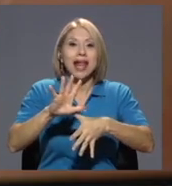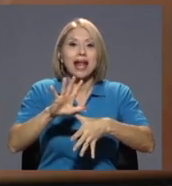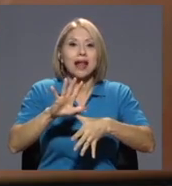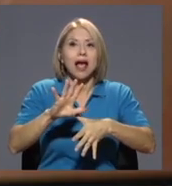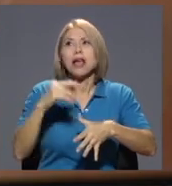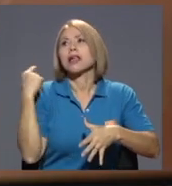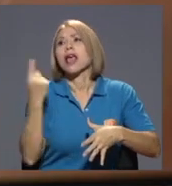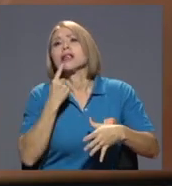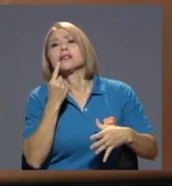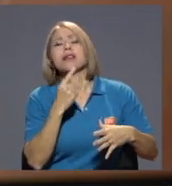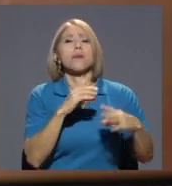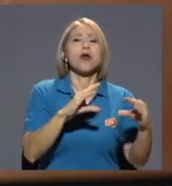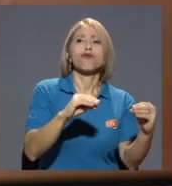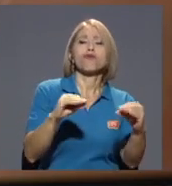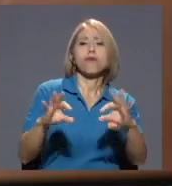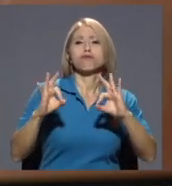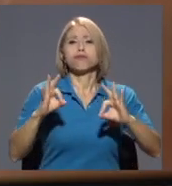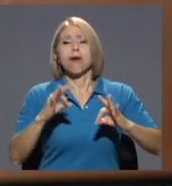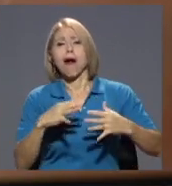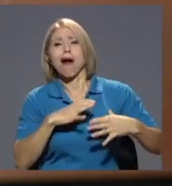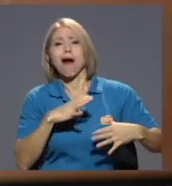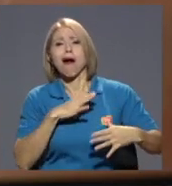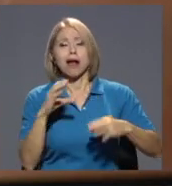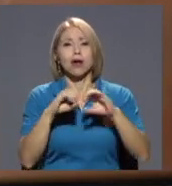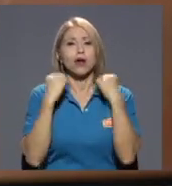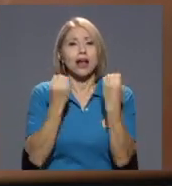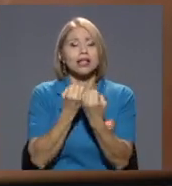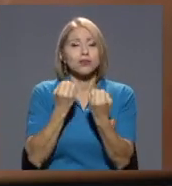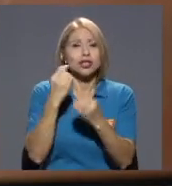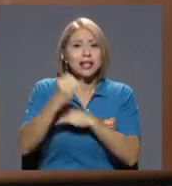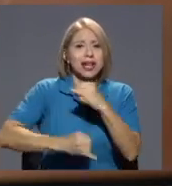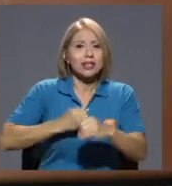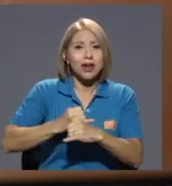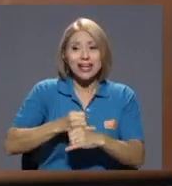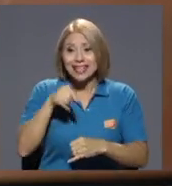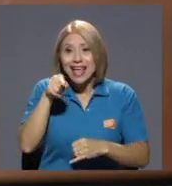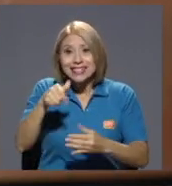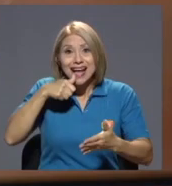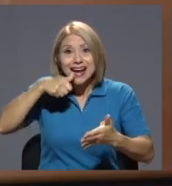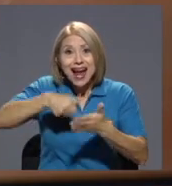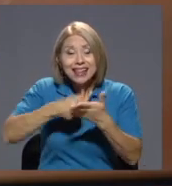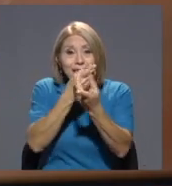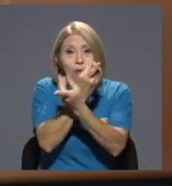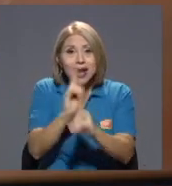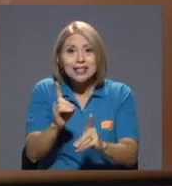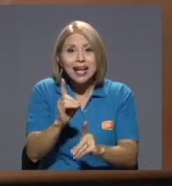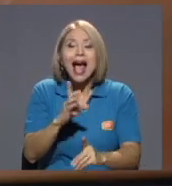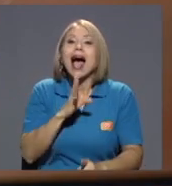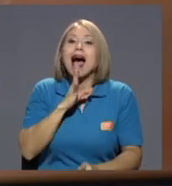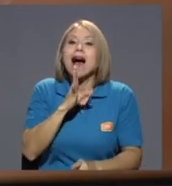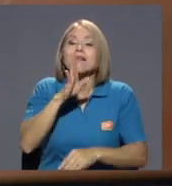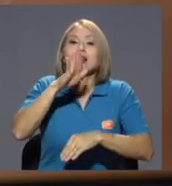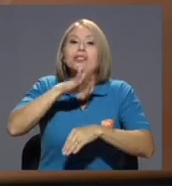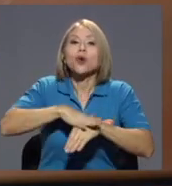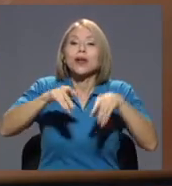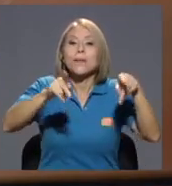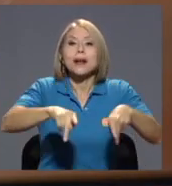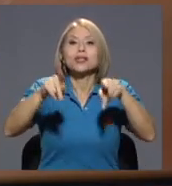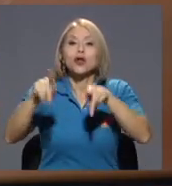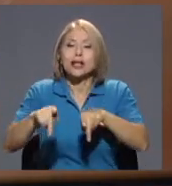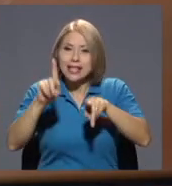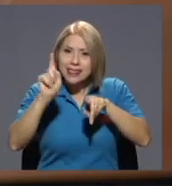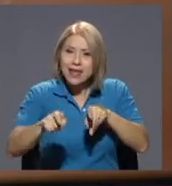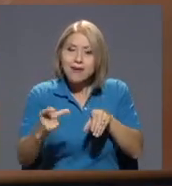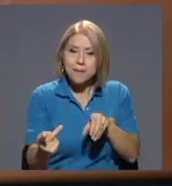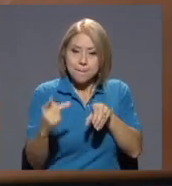en organismos internacionales en foros hablan mucho de la necesaria participación del ciudadano para el fortalecimiento de la democracia